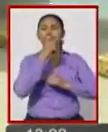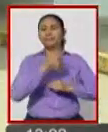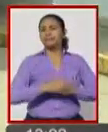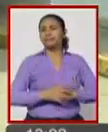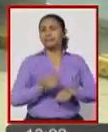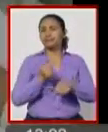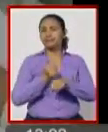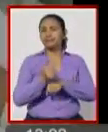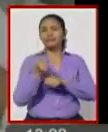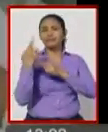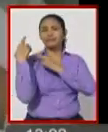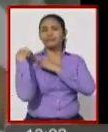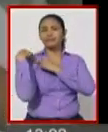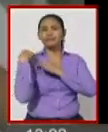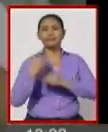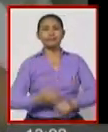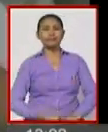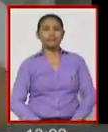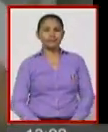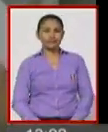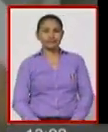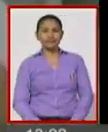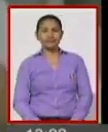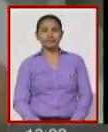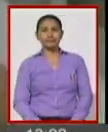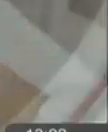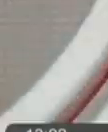de la ley a los responsables.